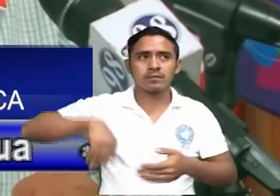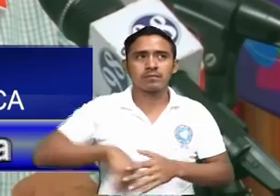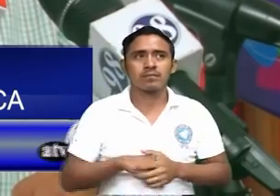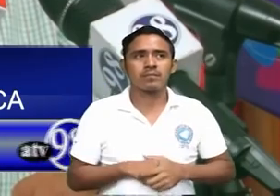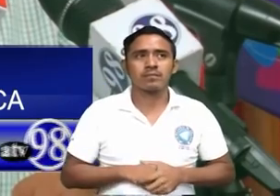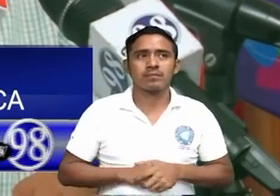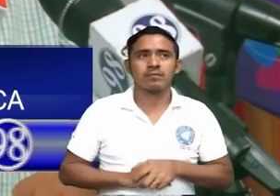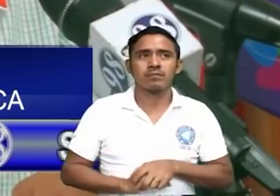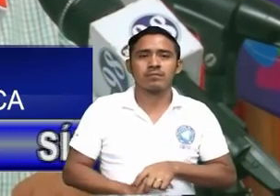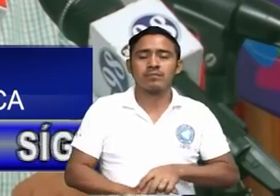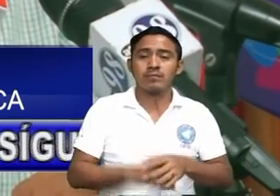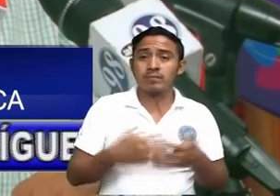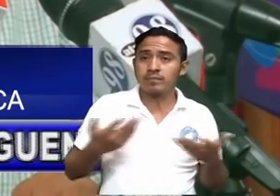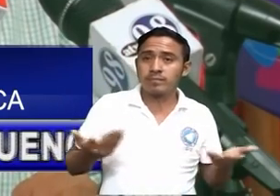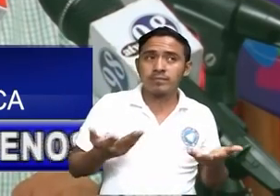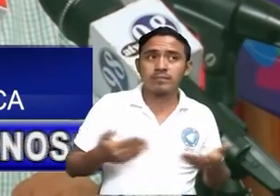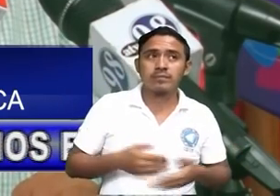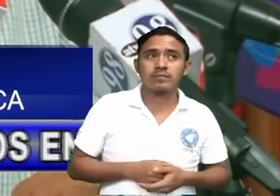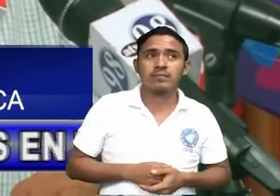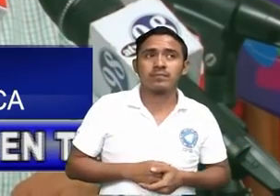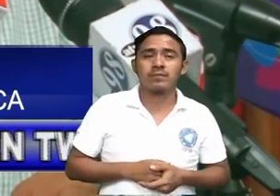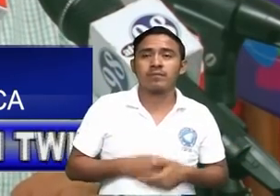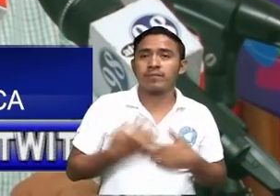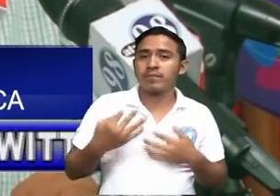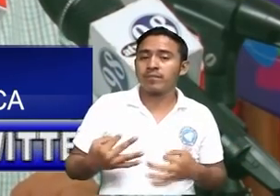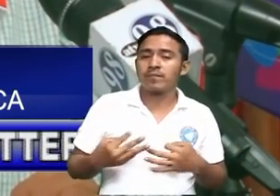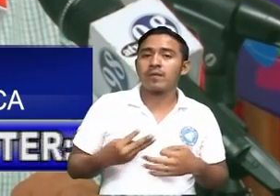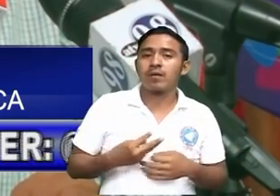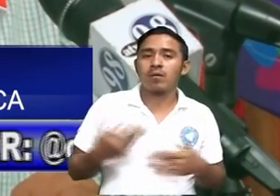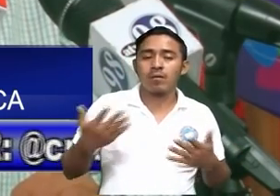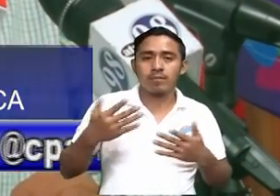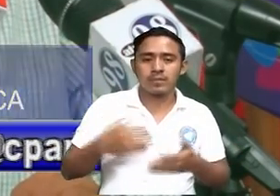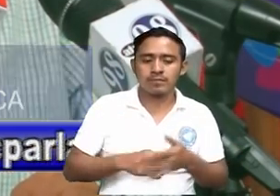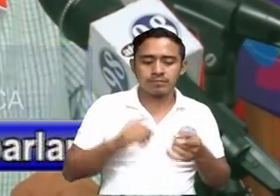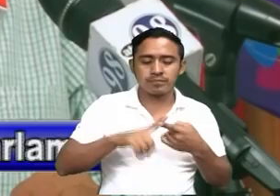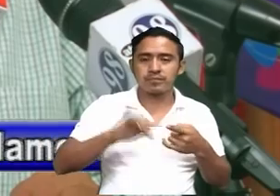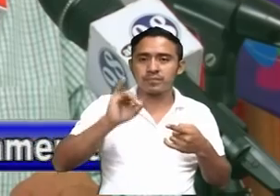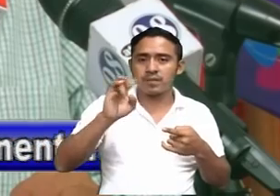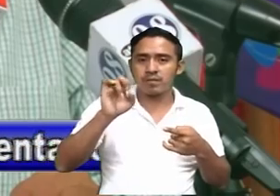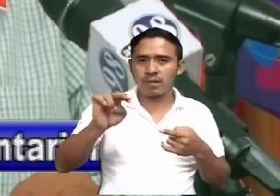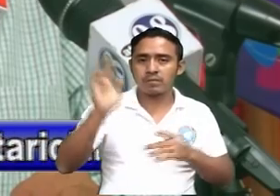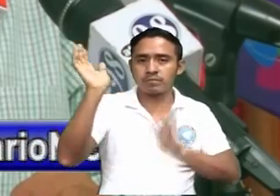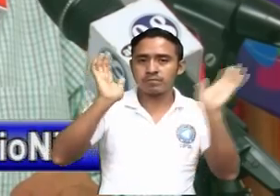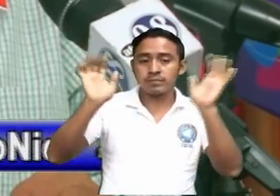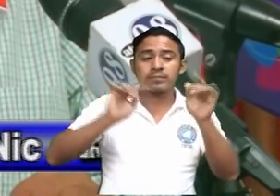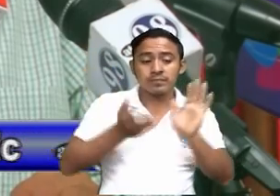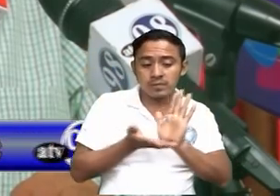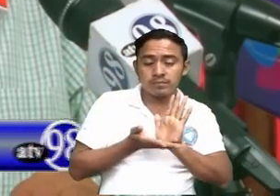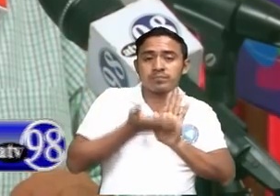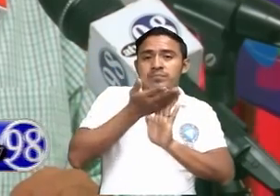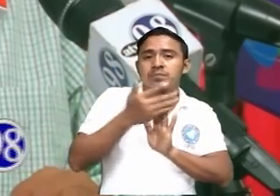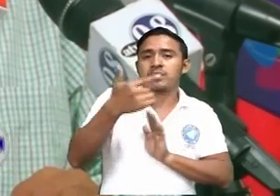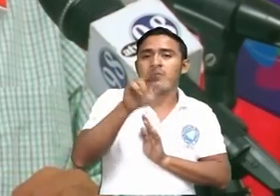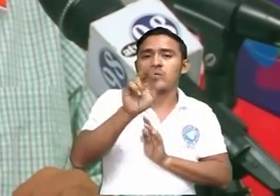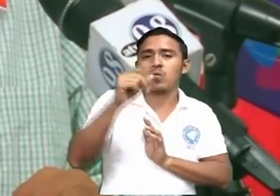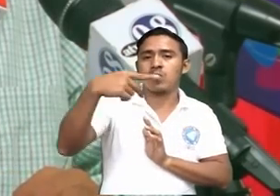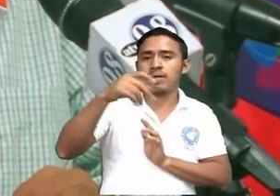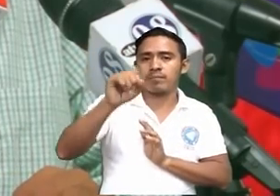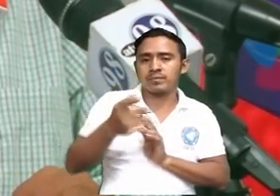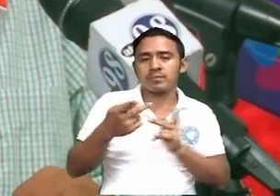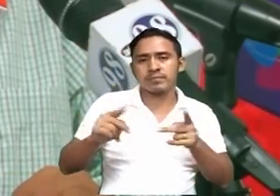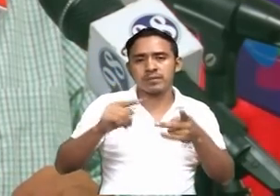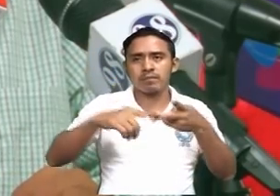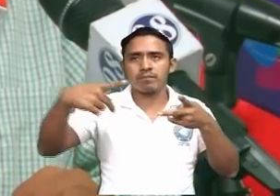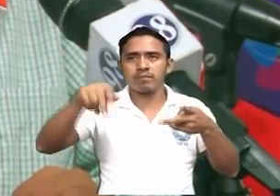mayoreo se incrementó la variedad de productos principalmente enteros. En el Iván Montenegro se incrementó levemente el precio del guapote, sin embargo el